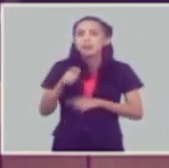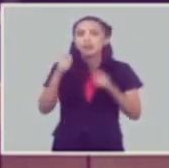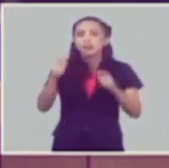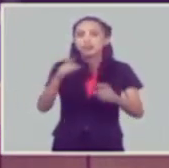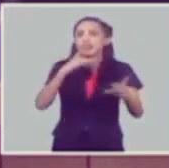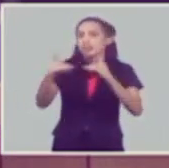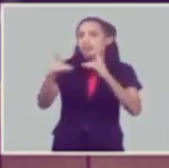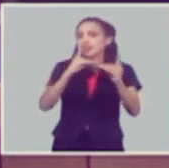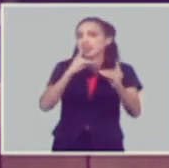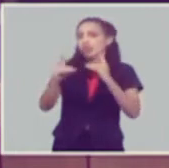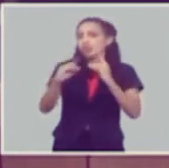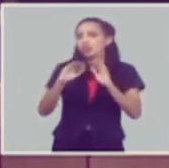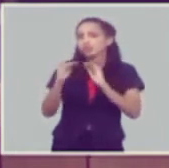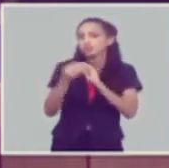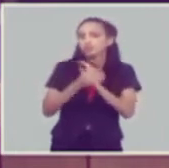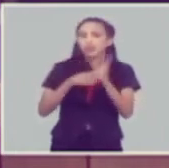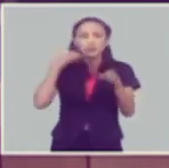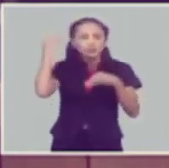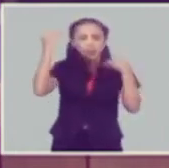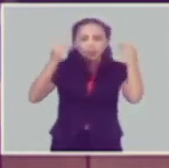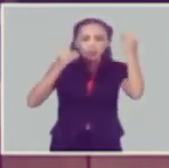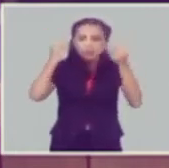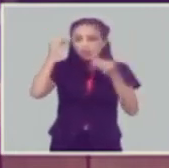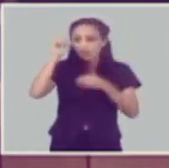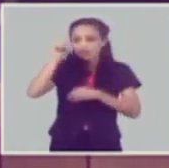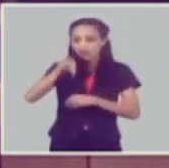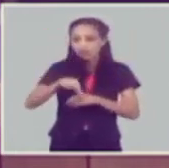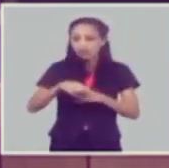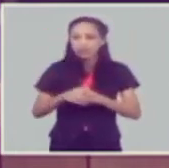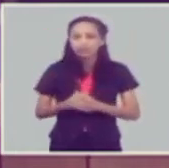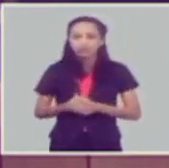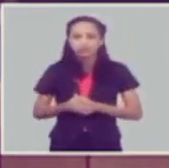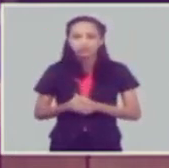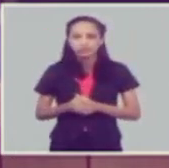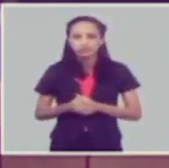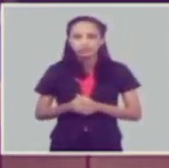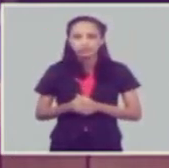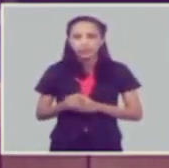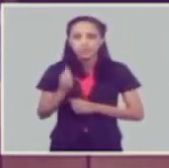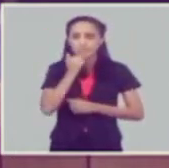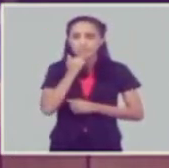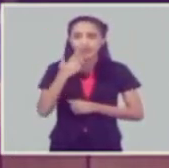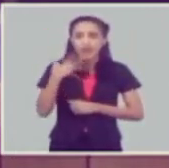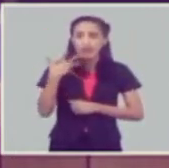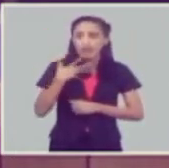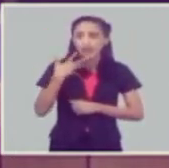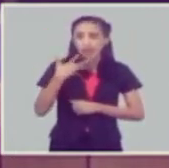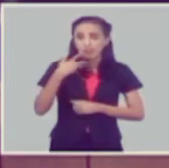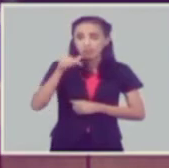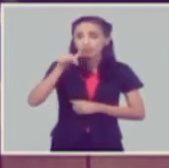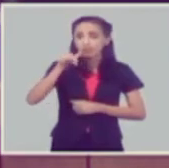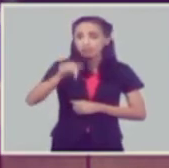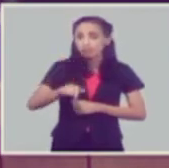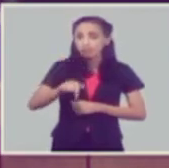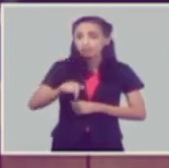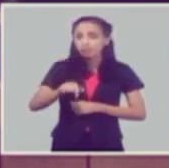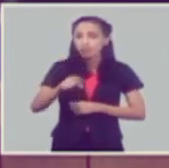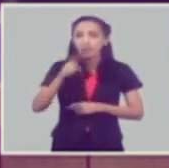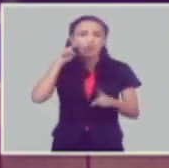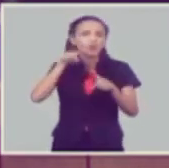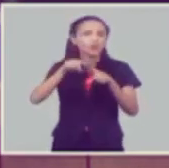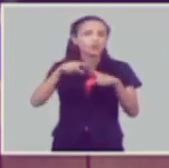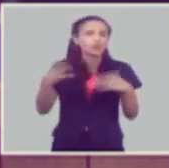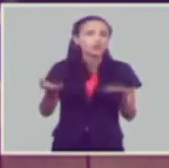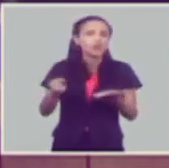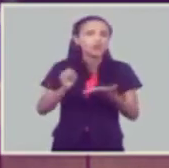diálogos camuflados en preocupaciones auténticas del sector. Pero eran más los reclamos extraartísticos con el evidente propósito